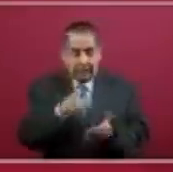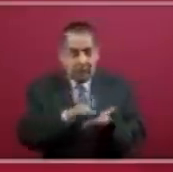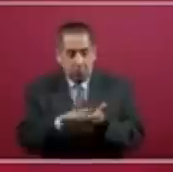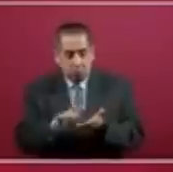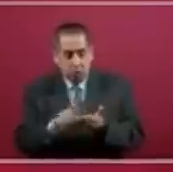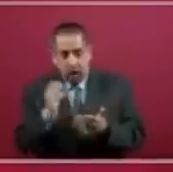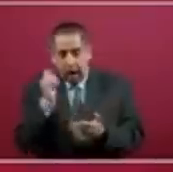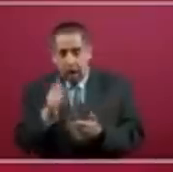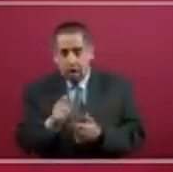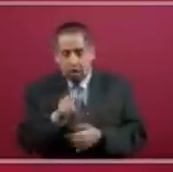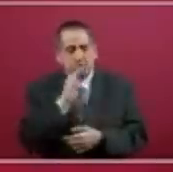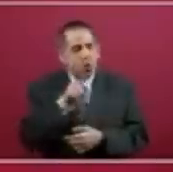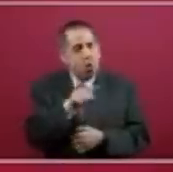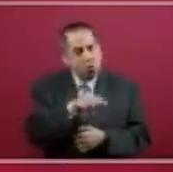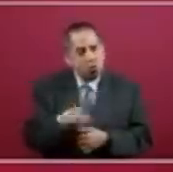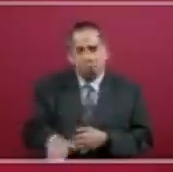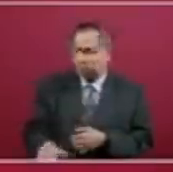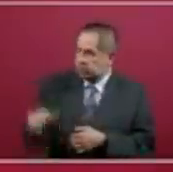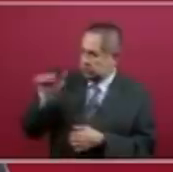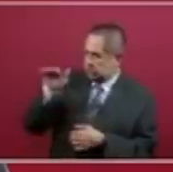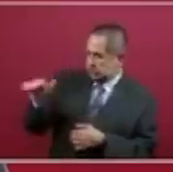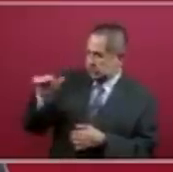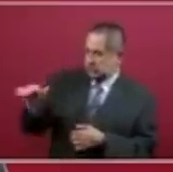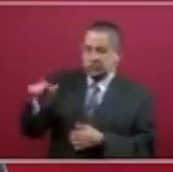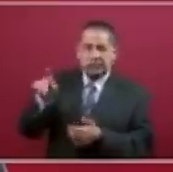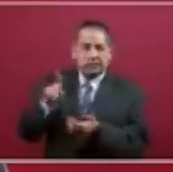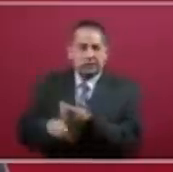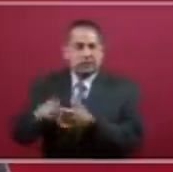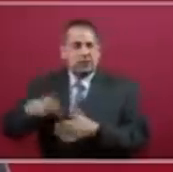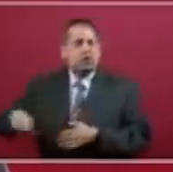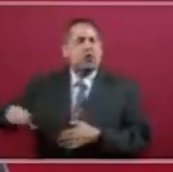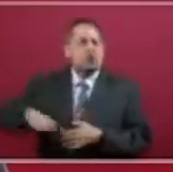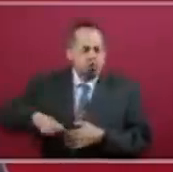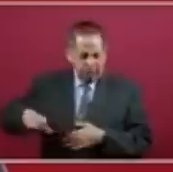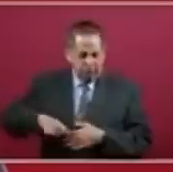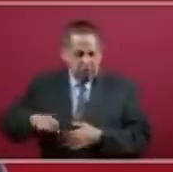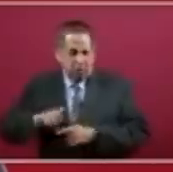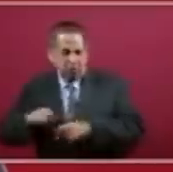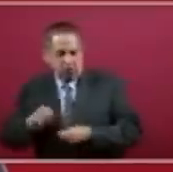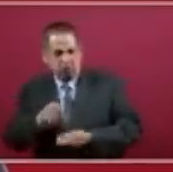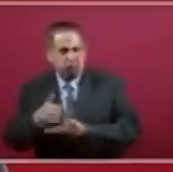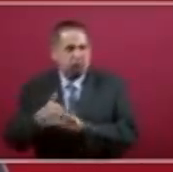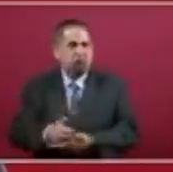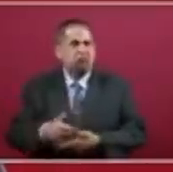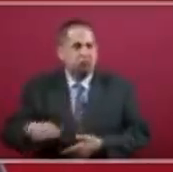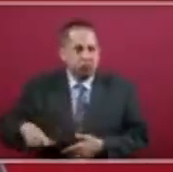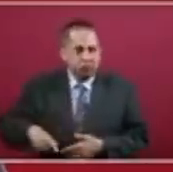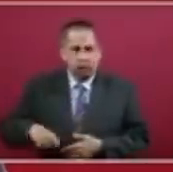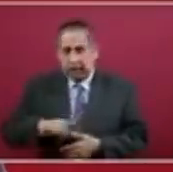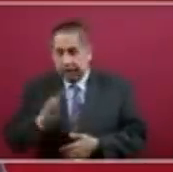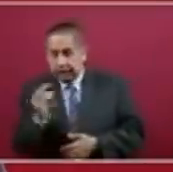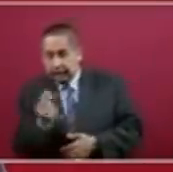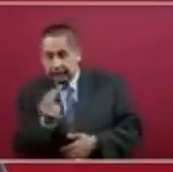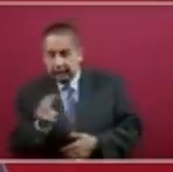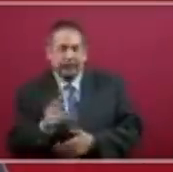acudan a nuestro gobierno. Si hay